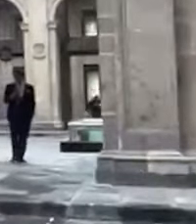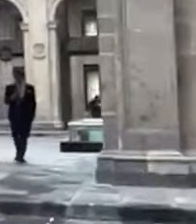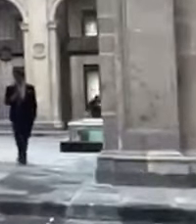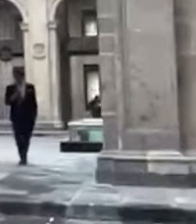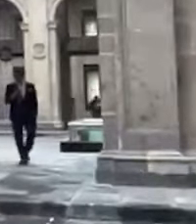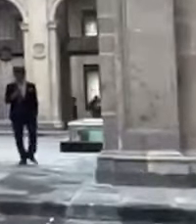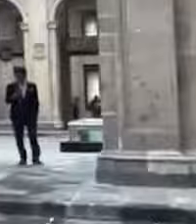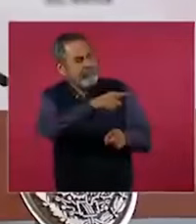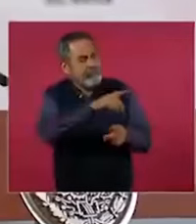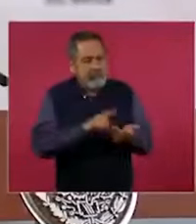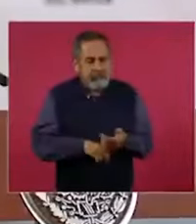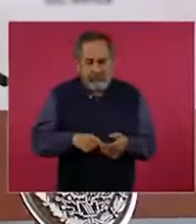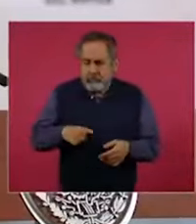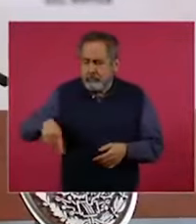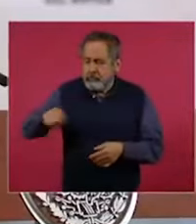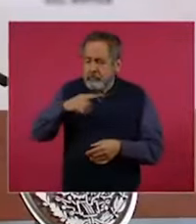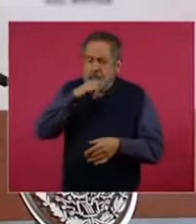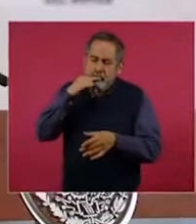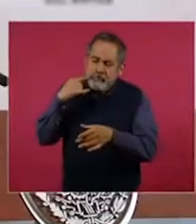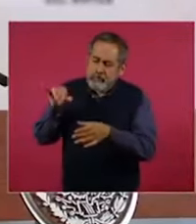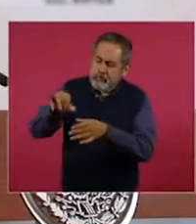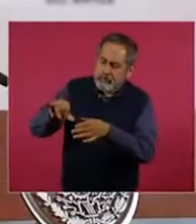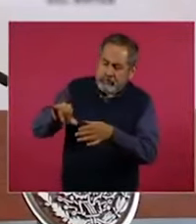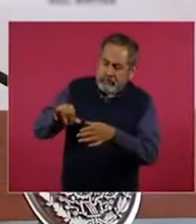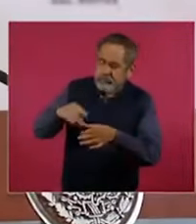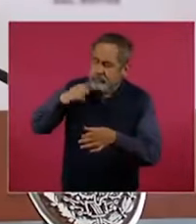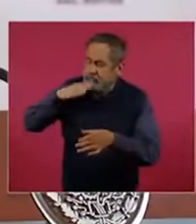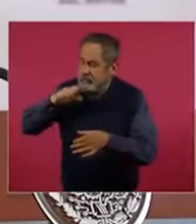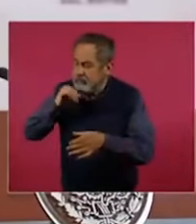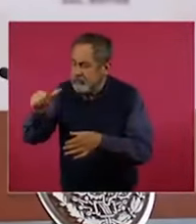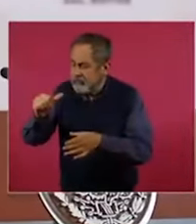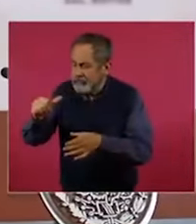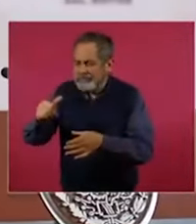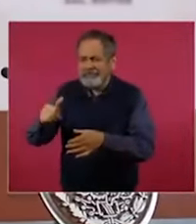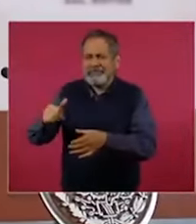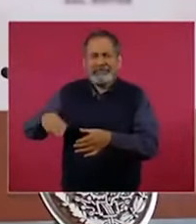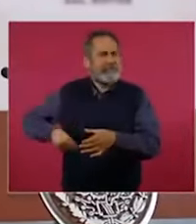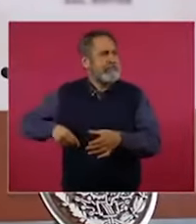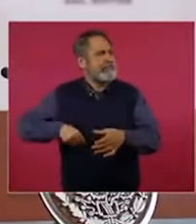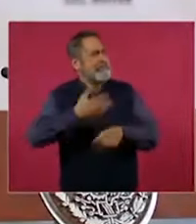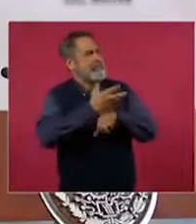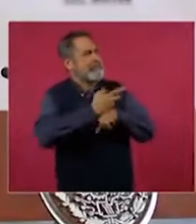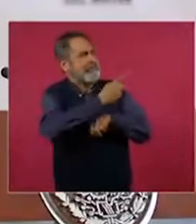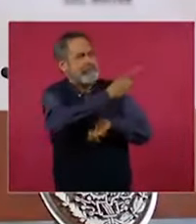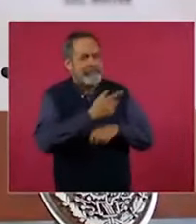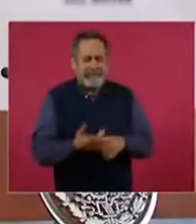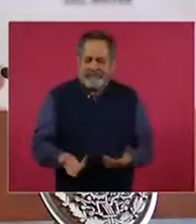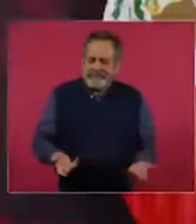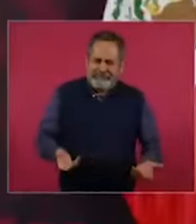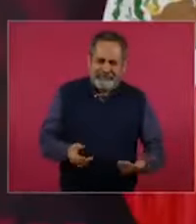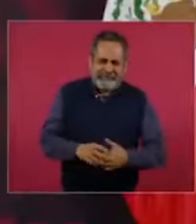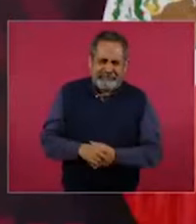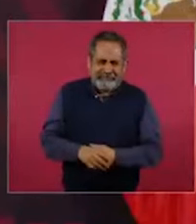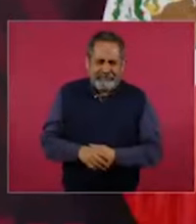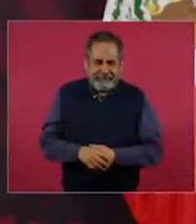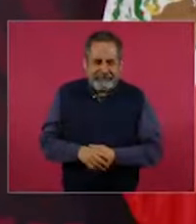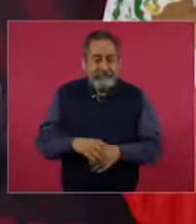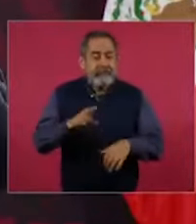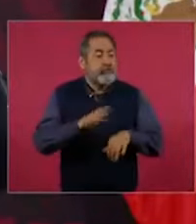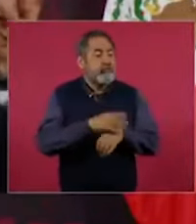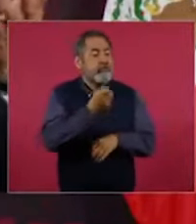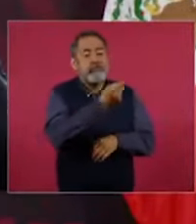futuro qué datos destacan Jorge Armando que este programa Va a tener continuidad en la próxima administración Federal